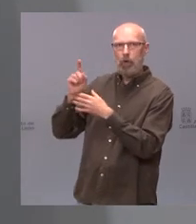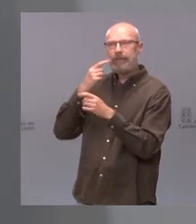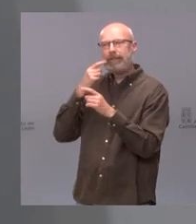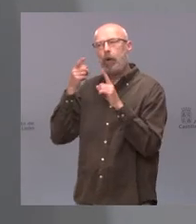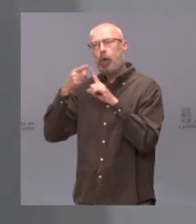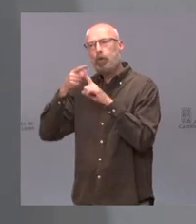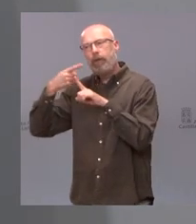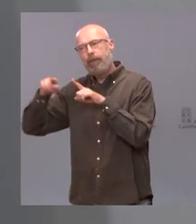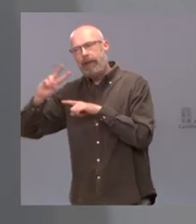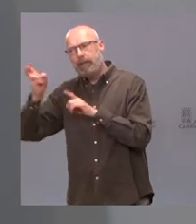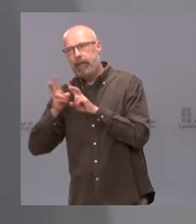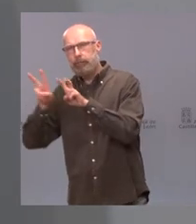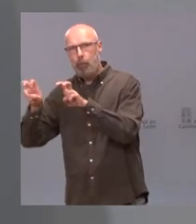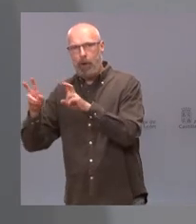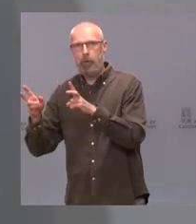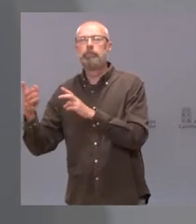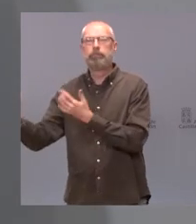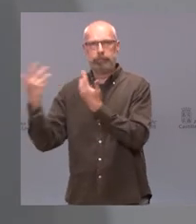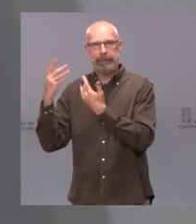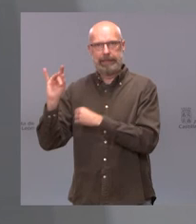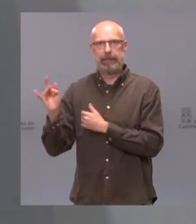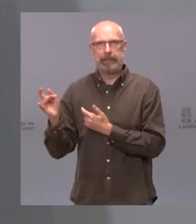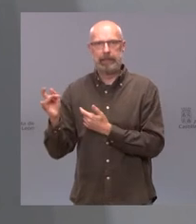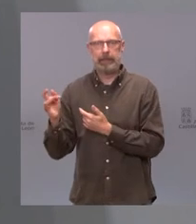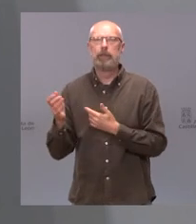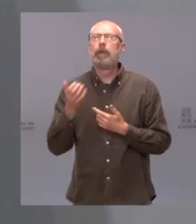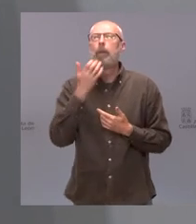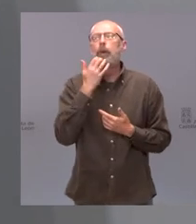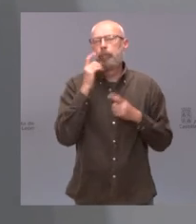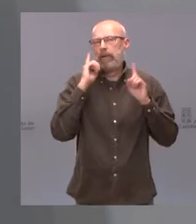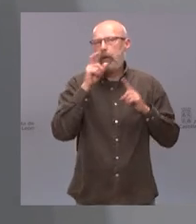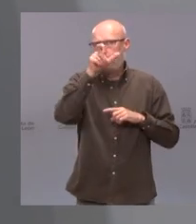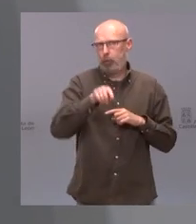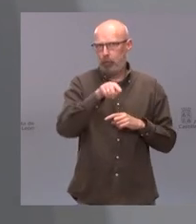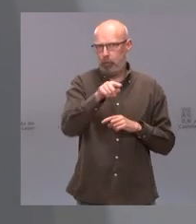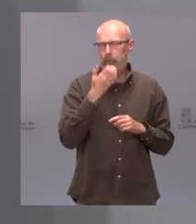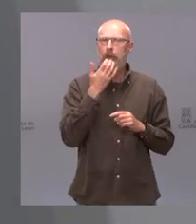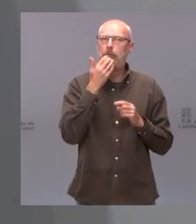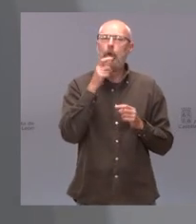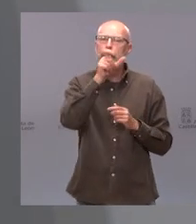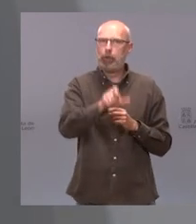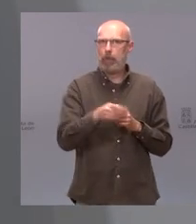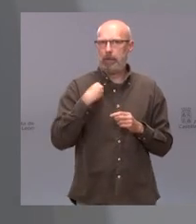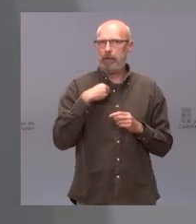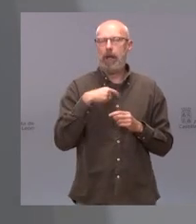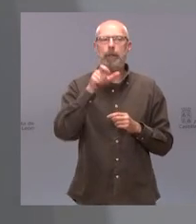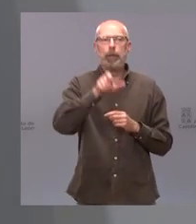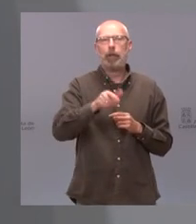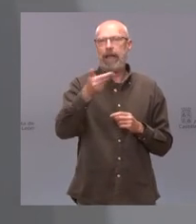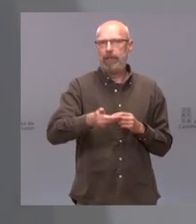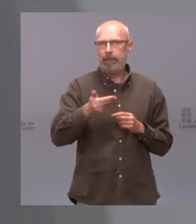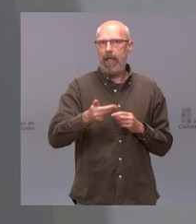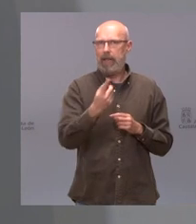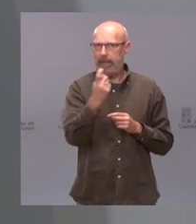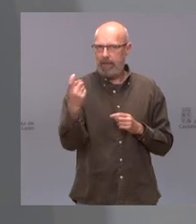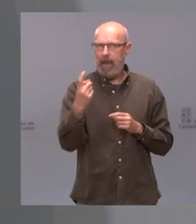Entonces, si usted fuera uno de los personas, personal esencial, no digo que no sea usted esencial, que por supuesto